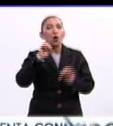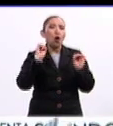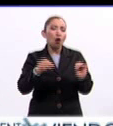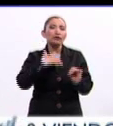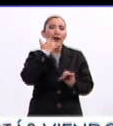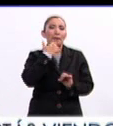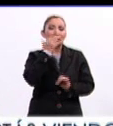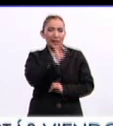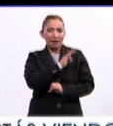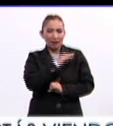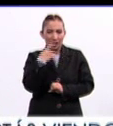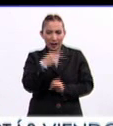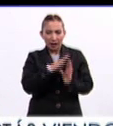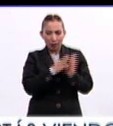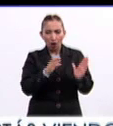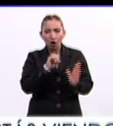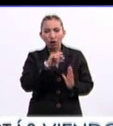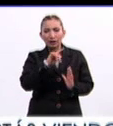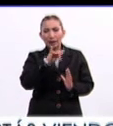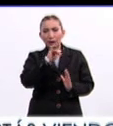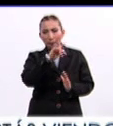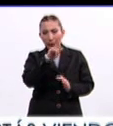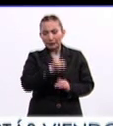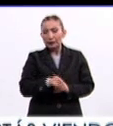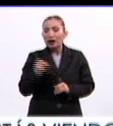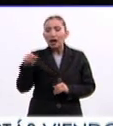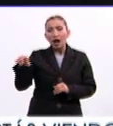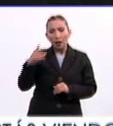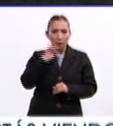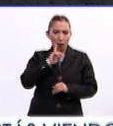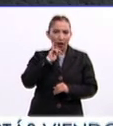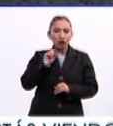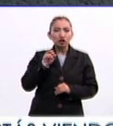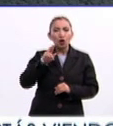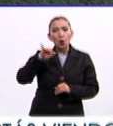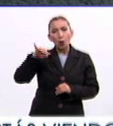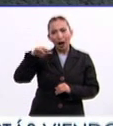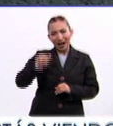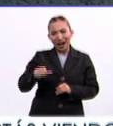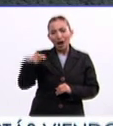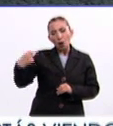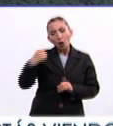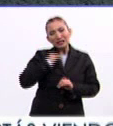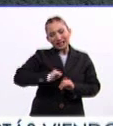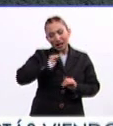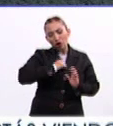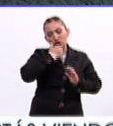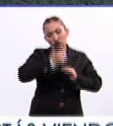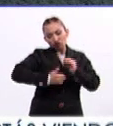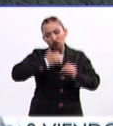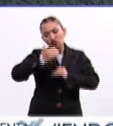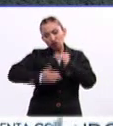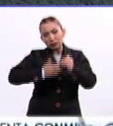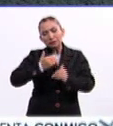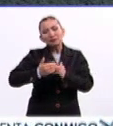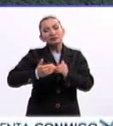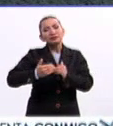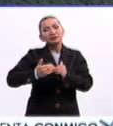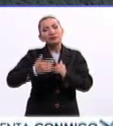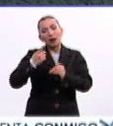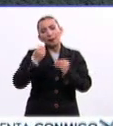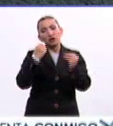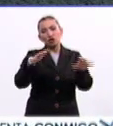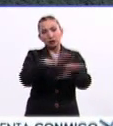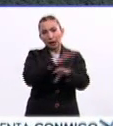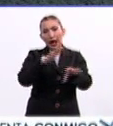lo que pasa con Sor Juana es que ha atravesado a lo largo de los siglos muchos cambios en lo que concierne a